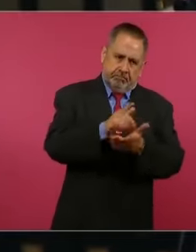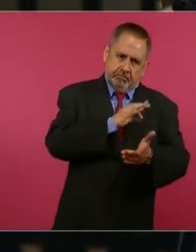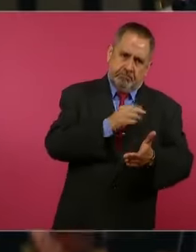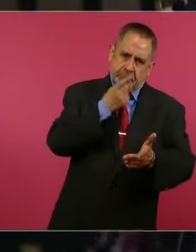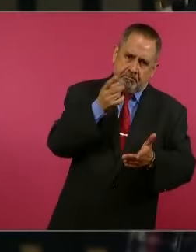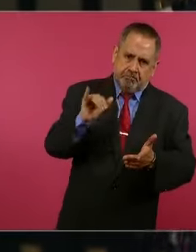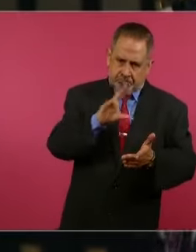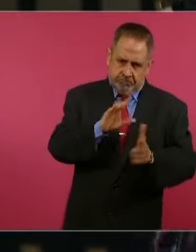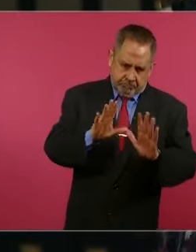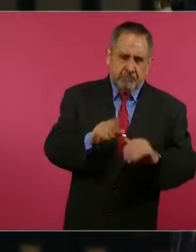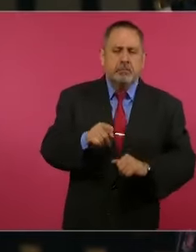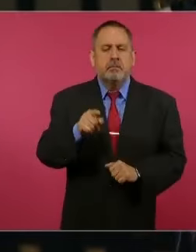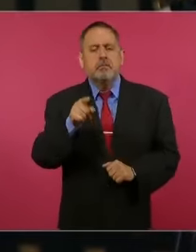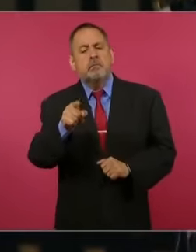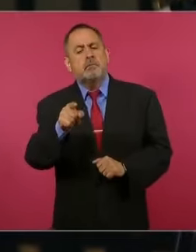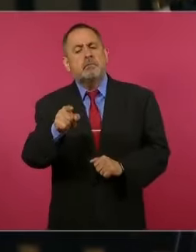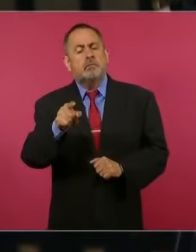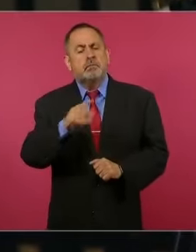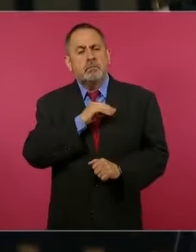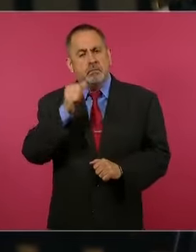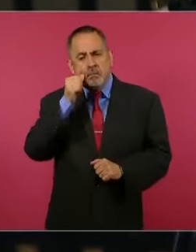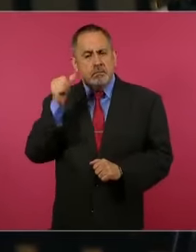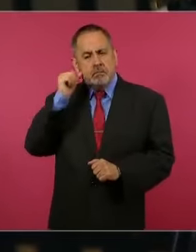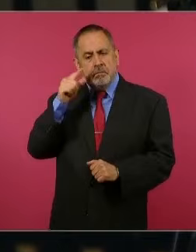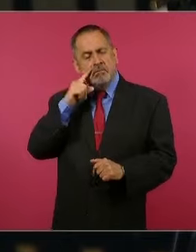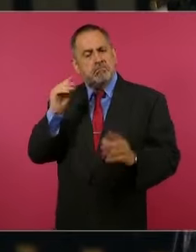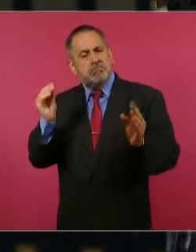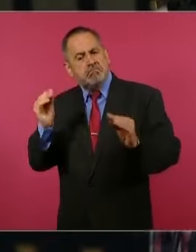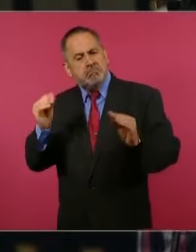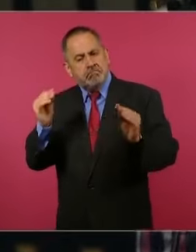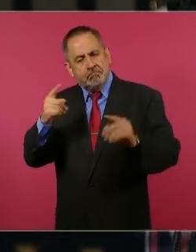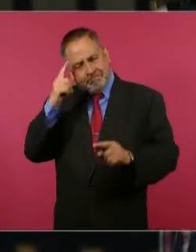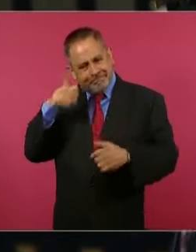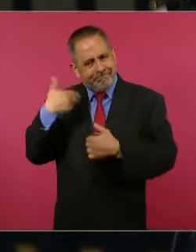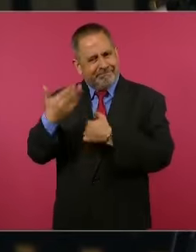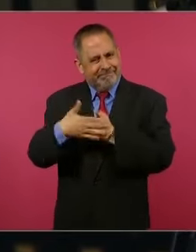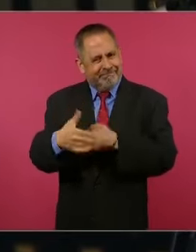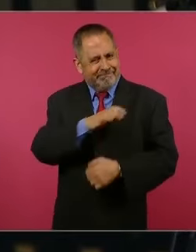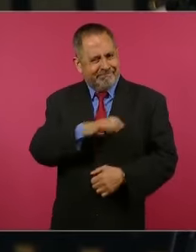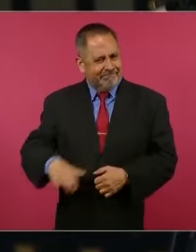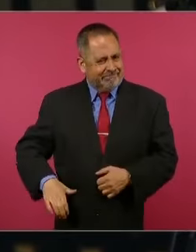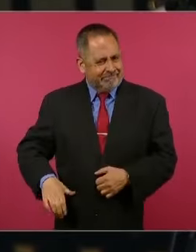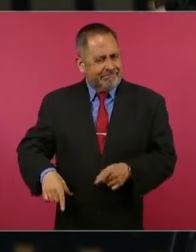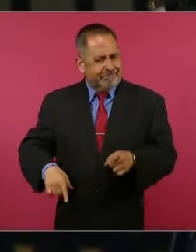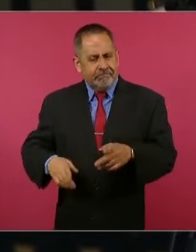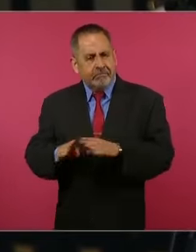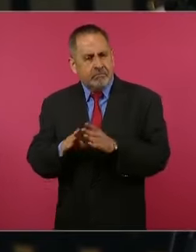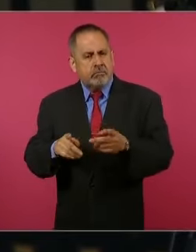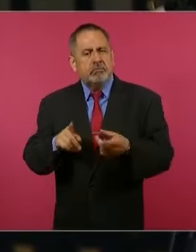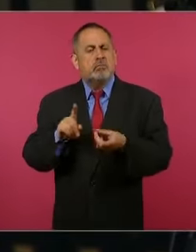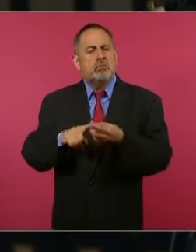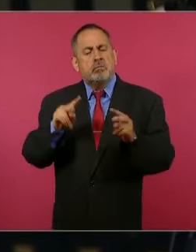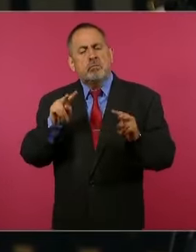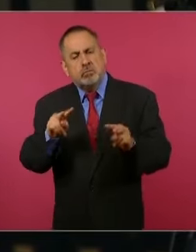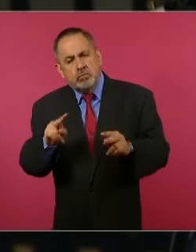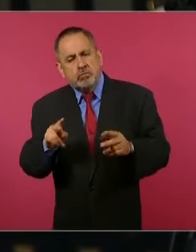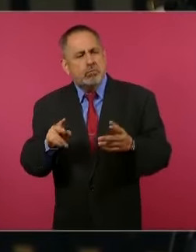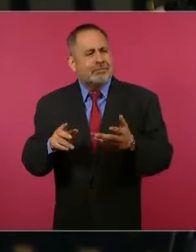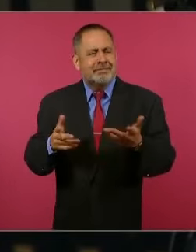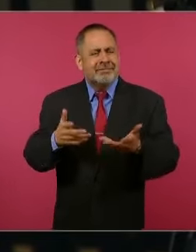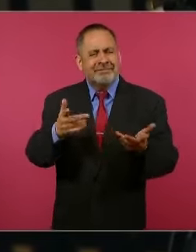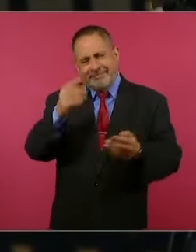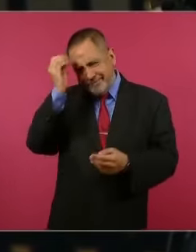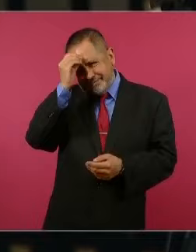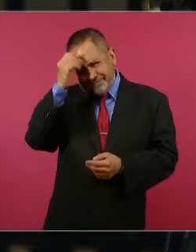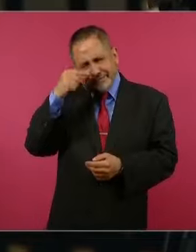electoral sus primeras impresiones del debate de ayer el debate presidencial si nos puede comentar este dónde lo vio Eh pues